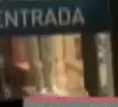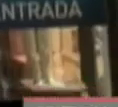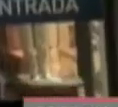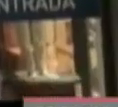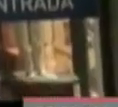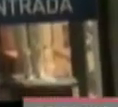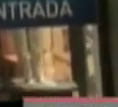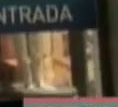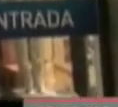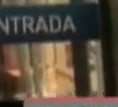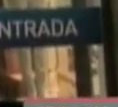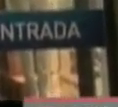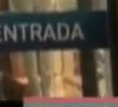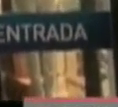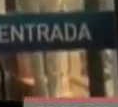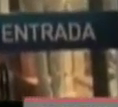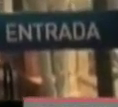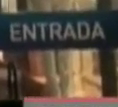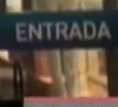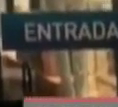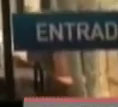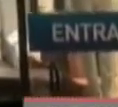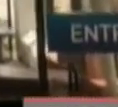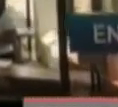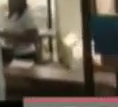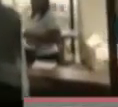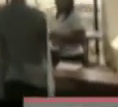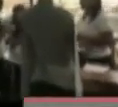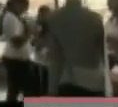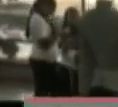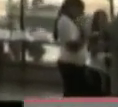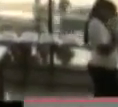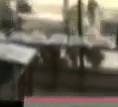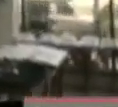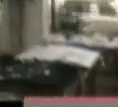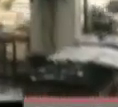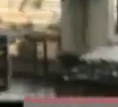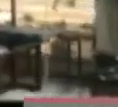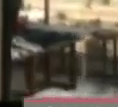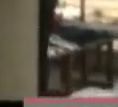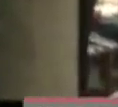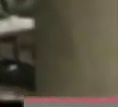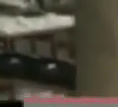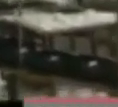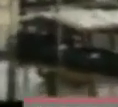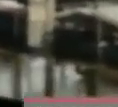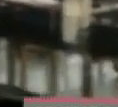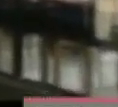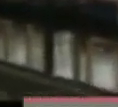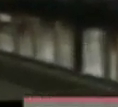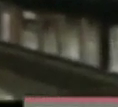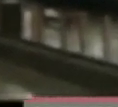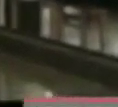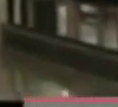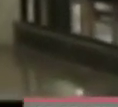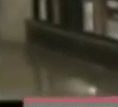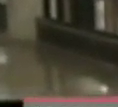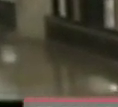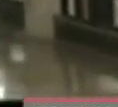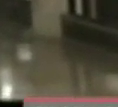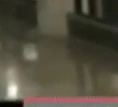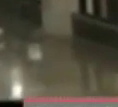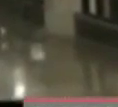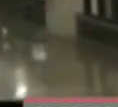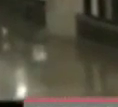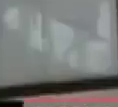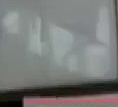terminal. Y así todos los locales. Fortín también tiene su inversión aquí. Invirtió, ahí tiene sus